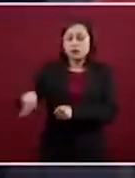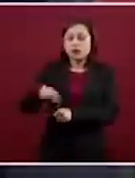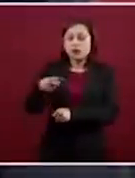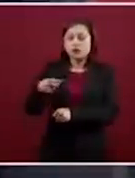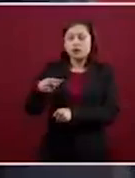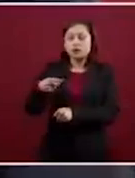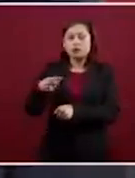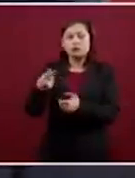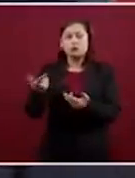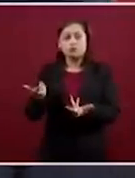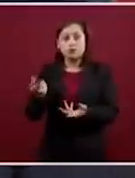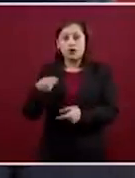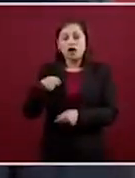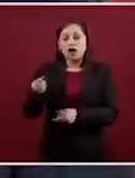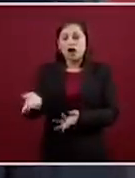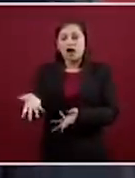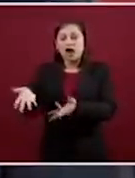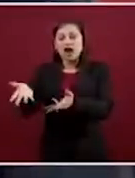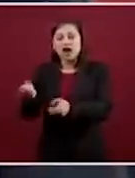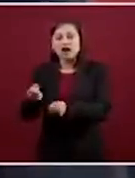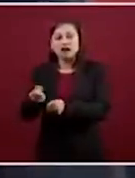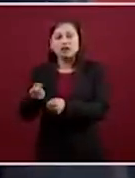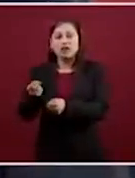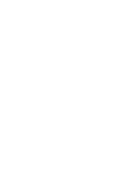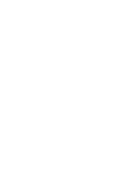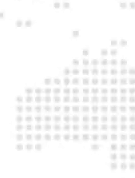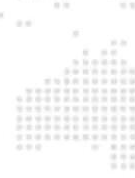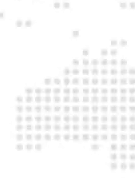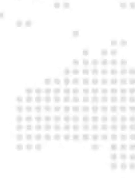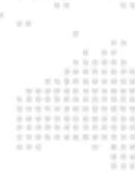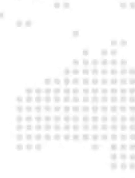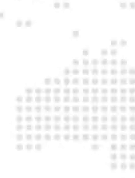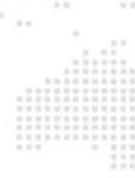por violaciones a derechos humanos